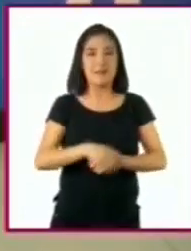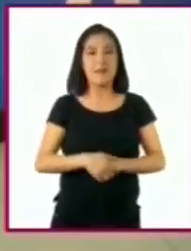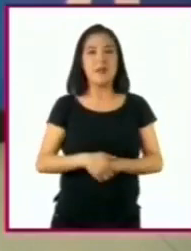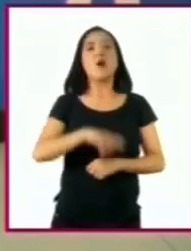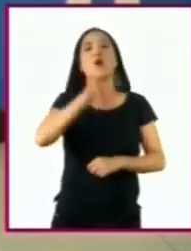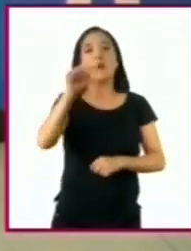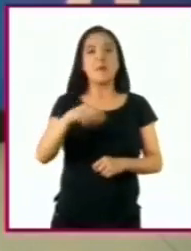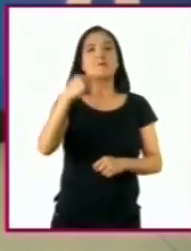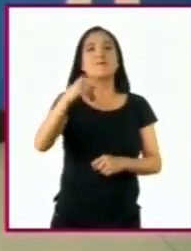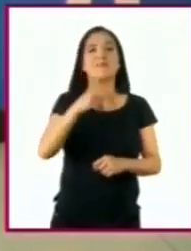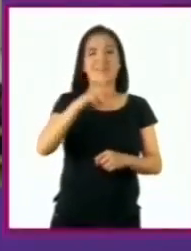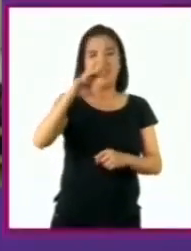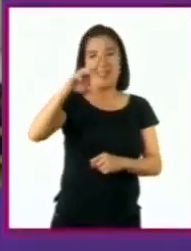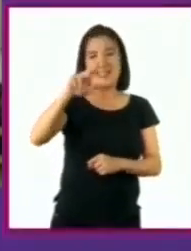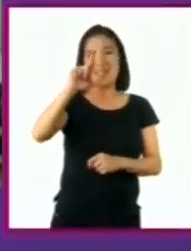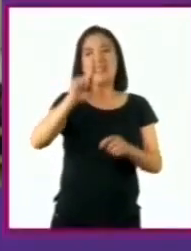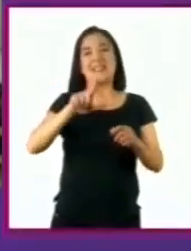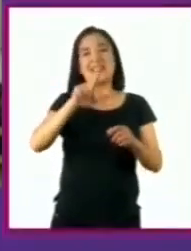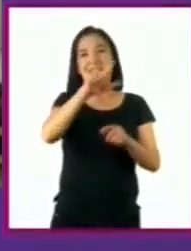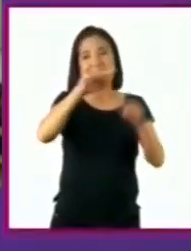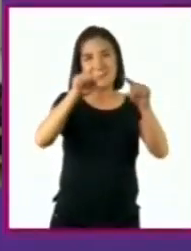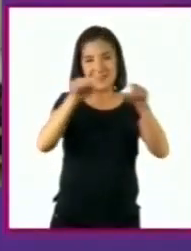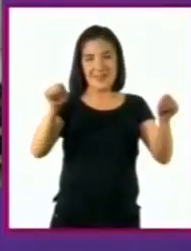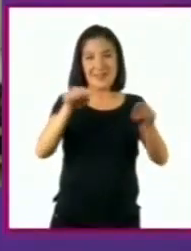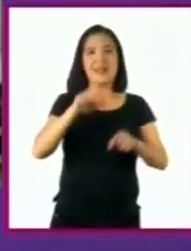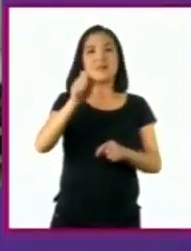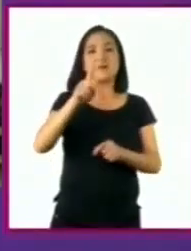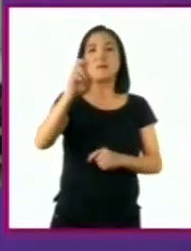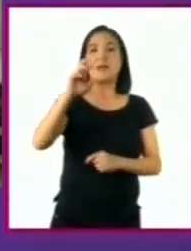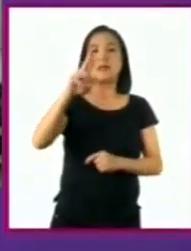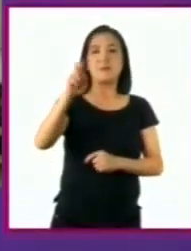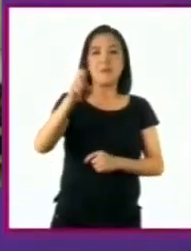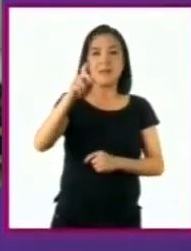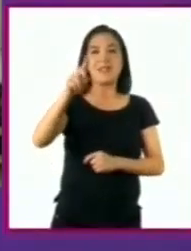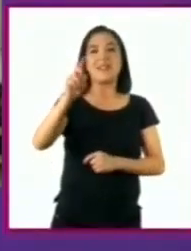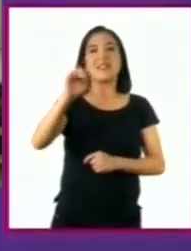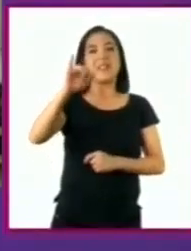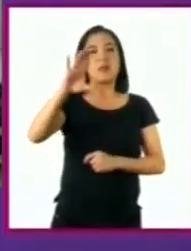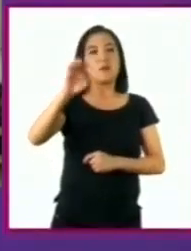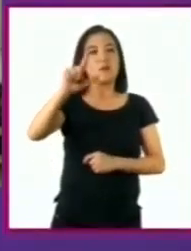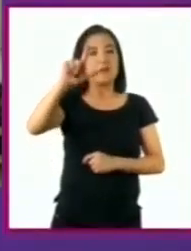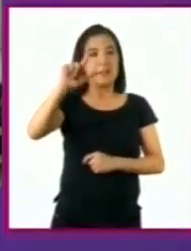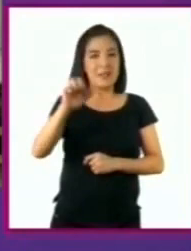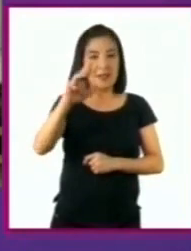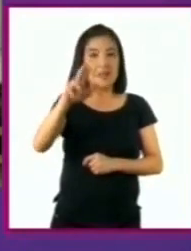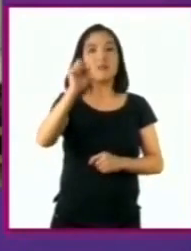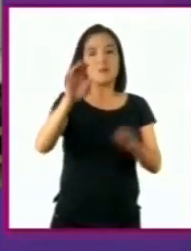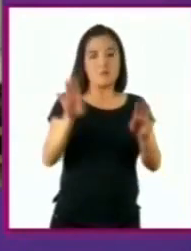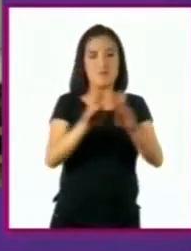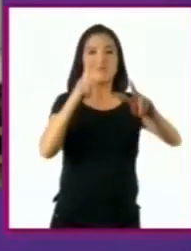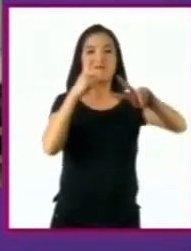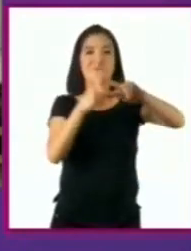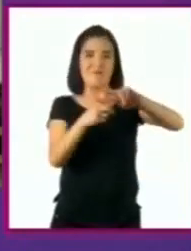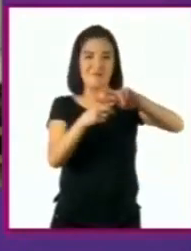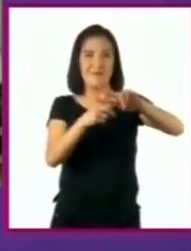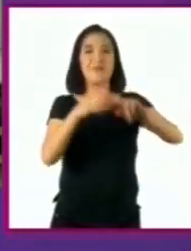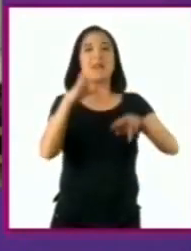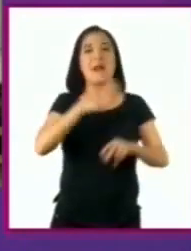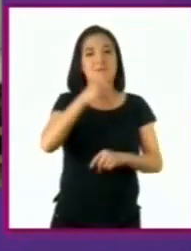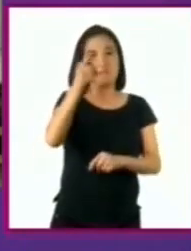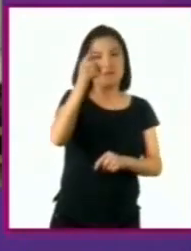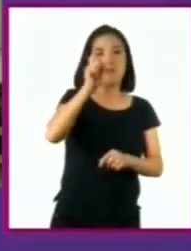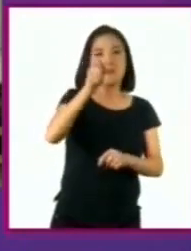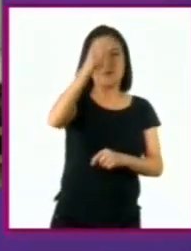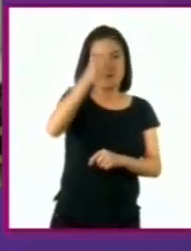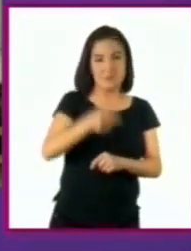rectas perpendiculares, las cuales se cortan en un punto formando cuatro ángulos rectos, es decir, ángulos de